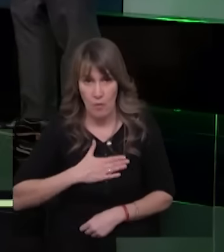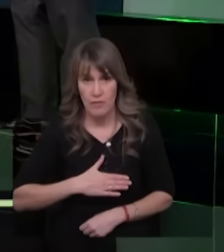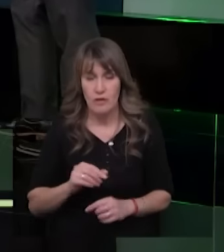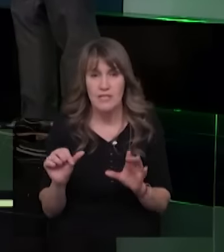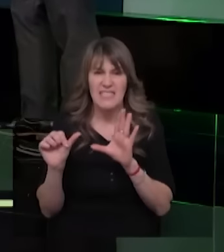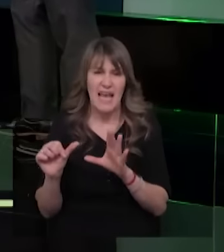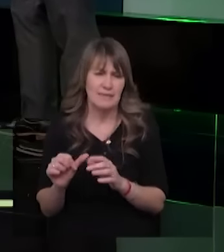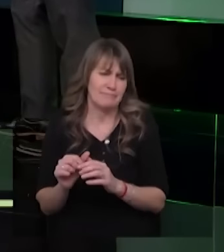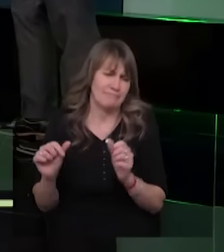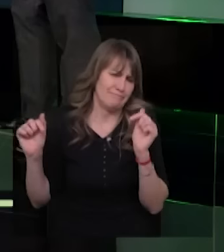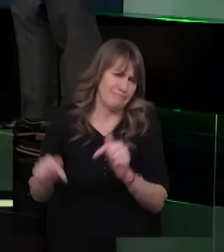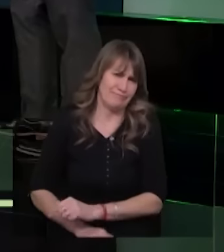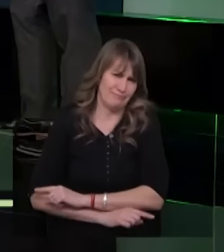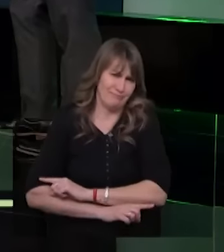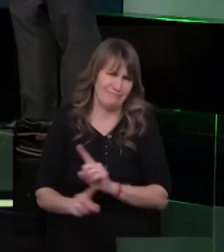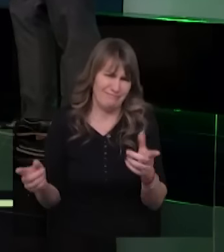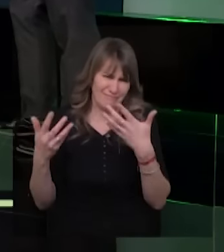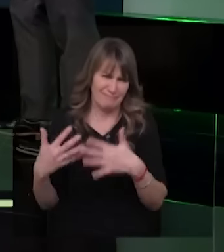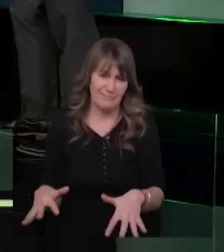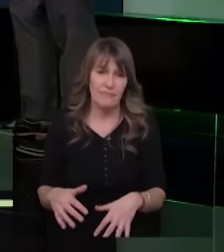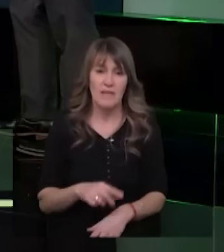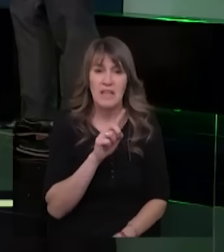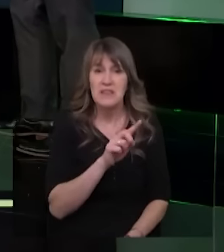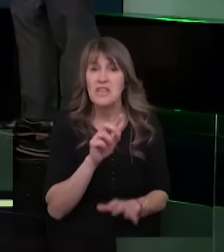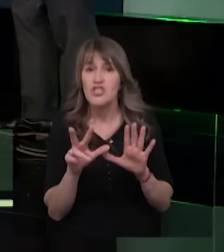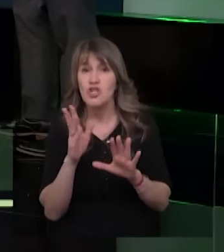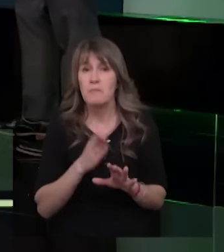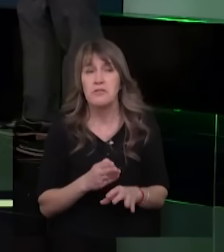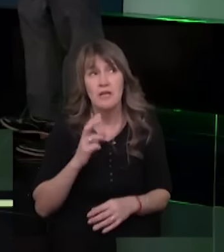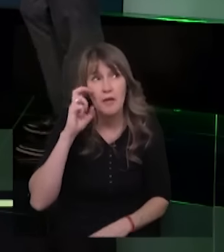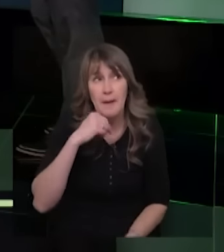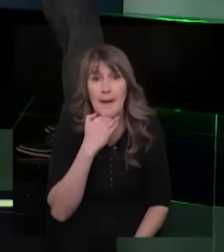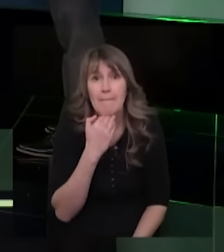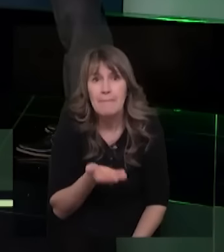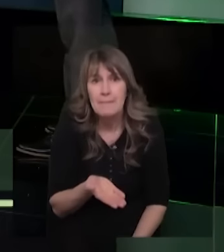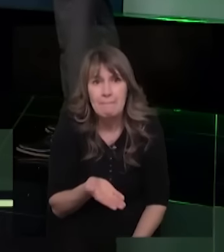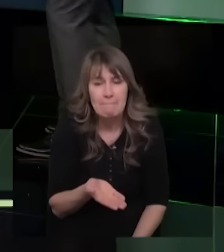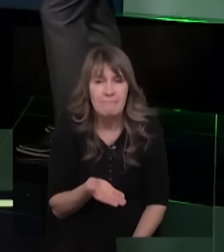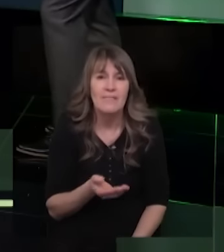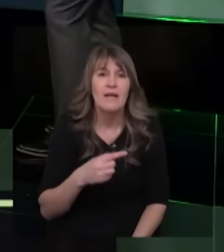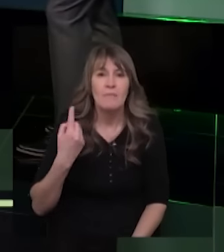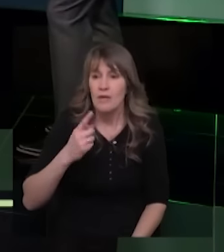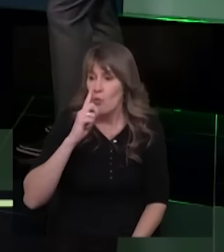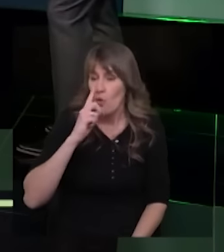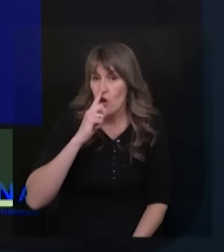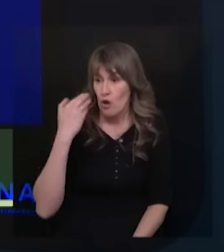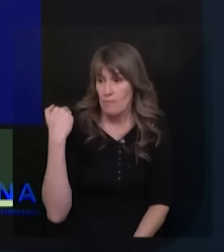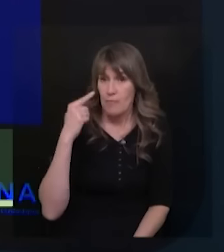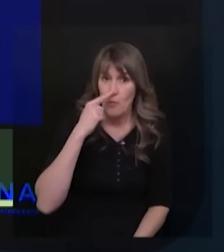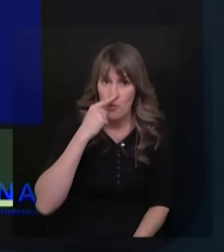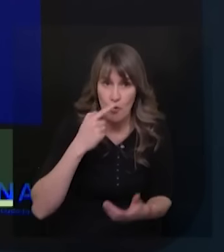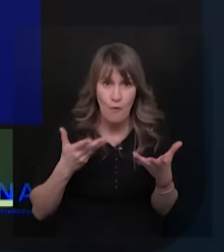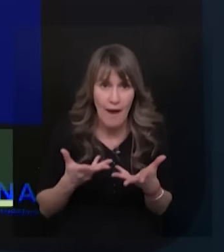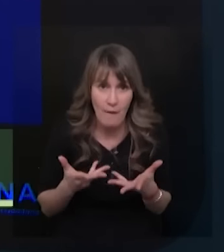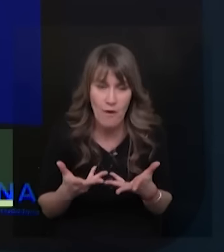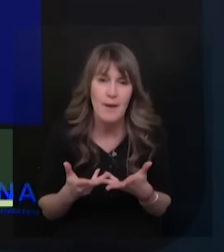muy en desacuerdo y un 18 por de la ciudadanía que no manifestaba opinión qué pasa en junio y acá vemos eh que